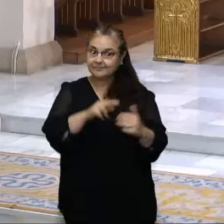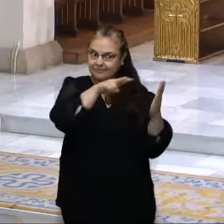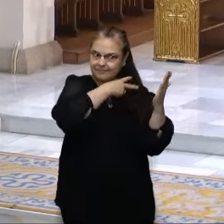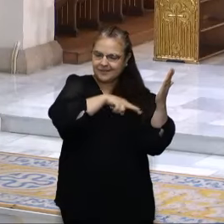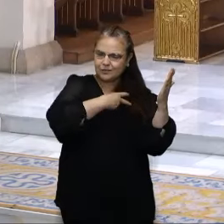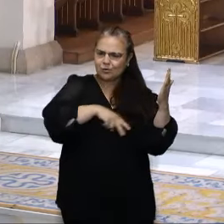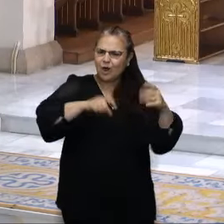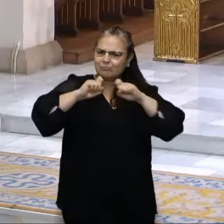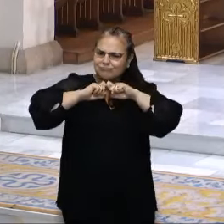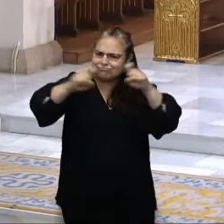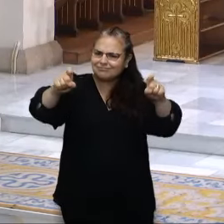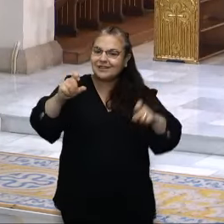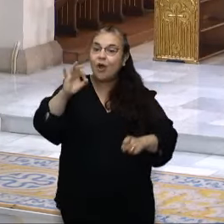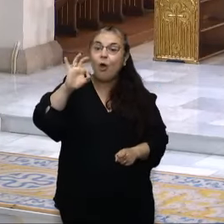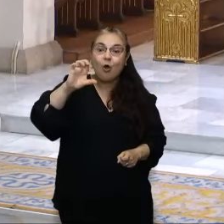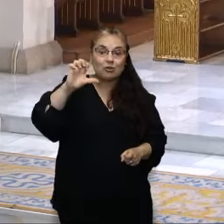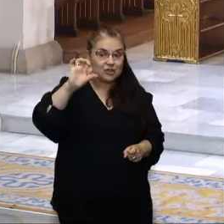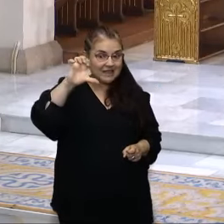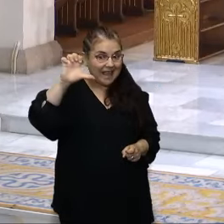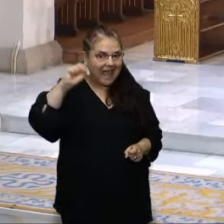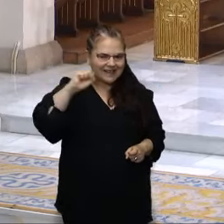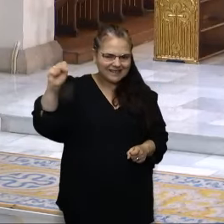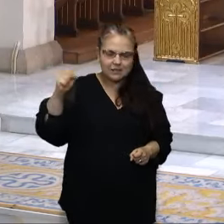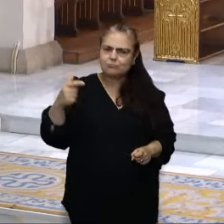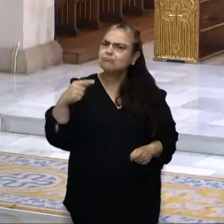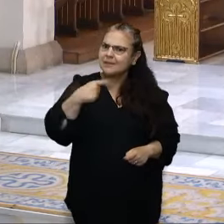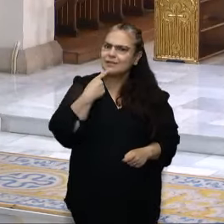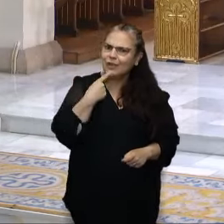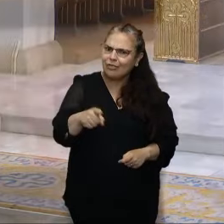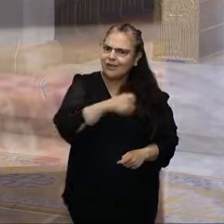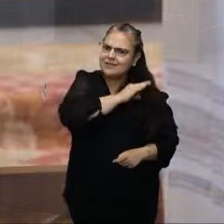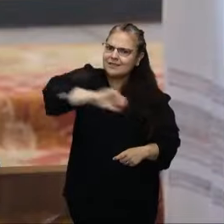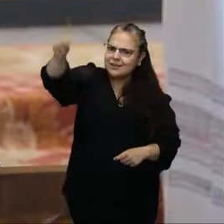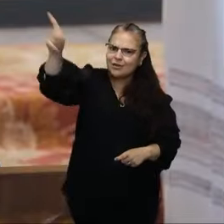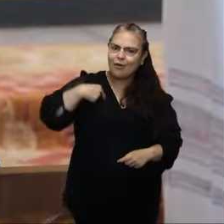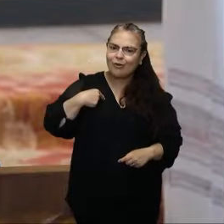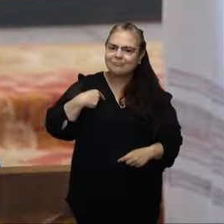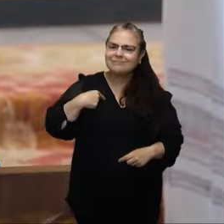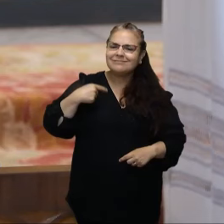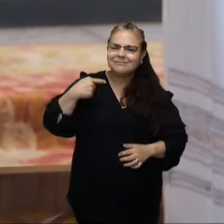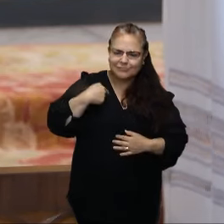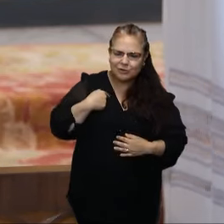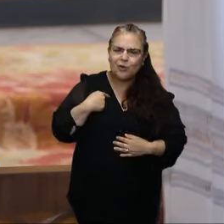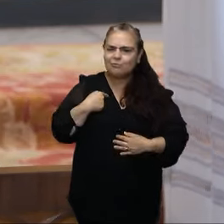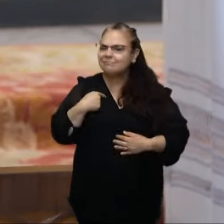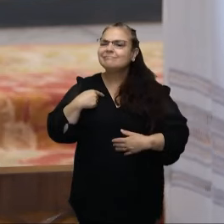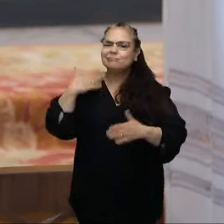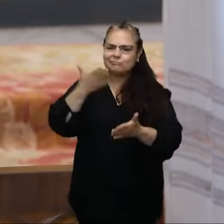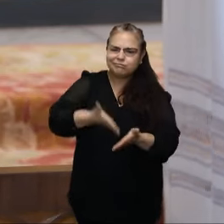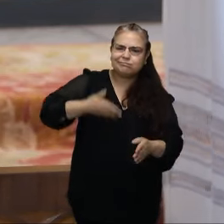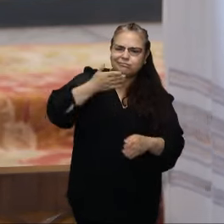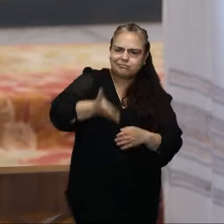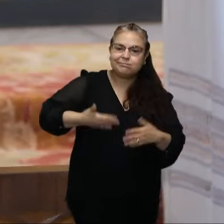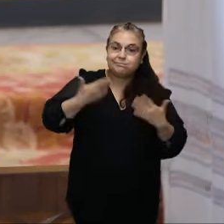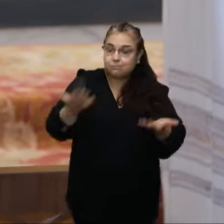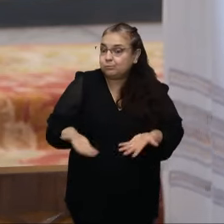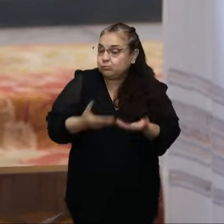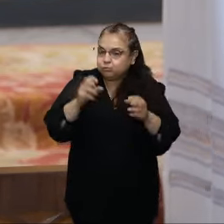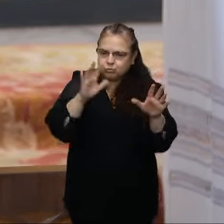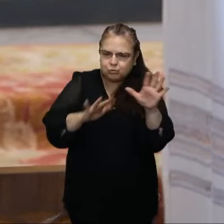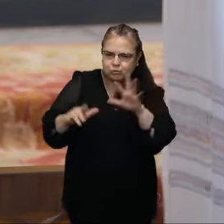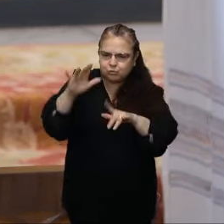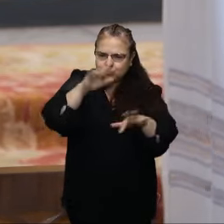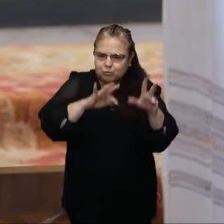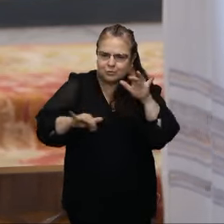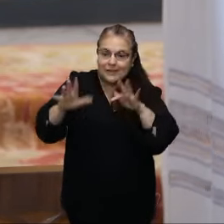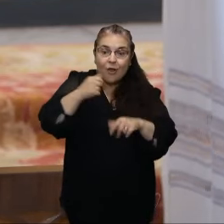Lectura de la profecía de Oseas. Esto dice el Señor: yo la persuado, la llevo al desierto, le hablo